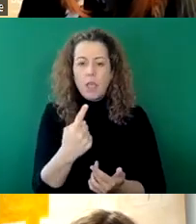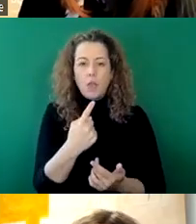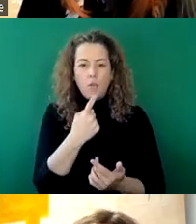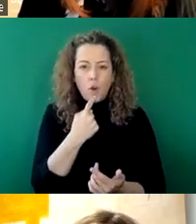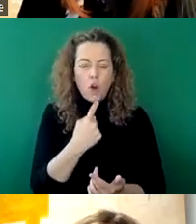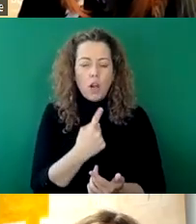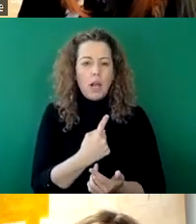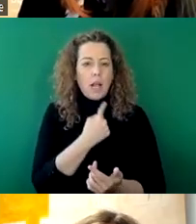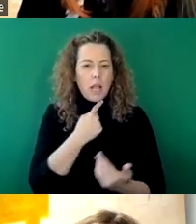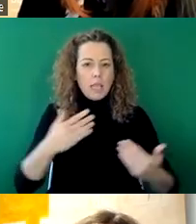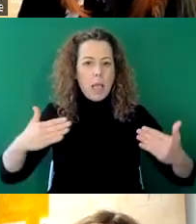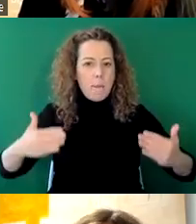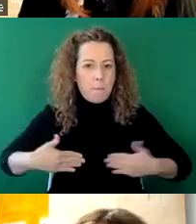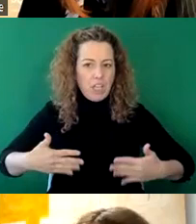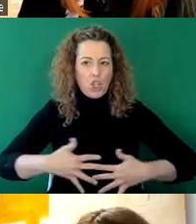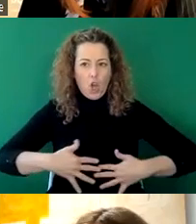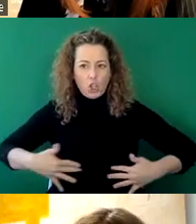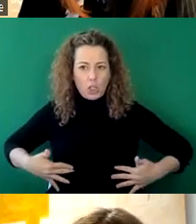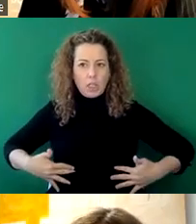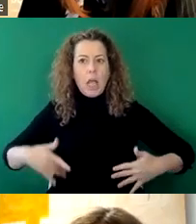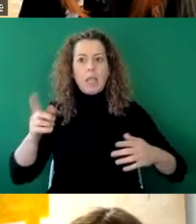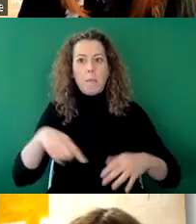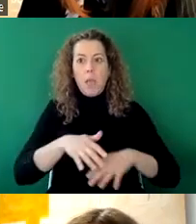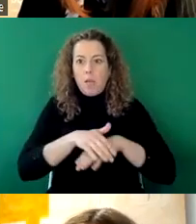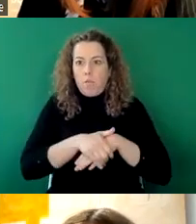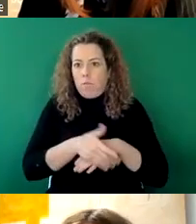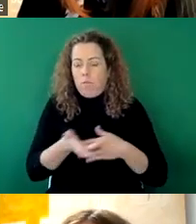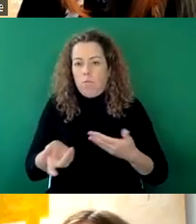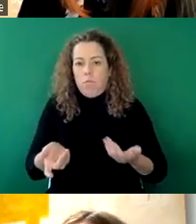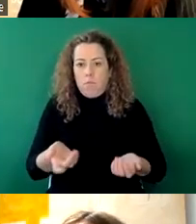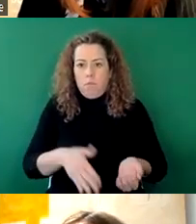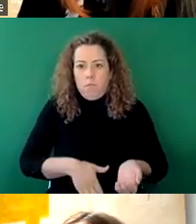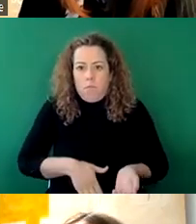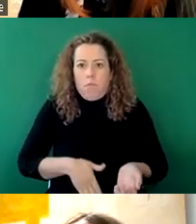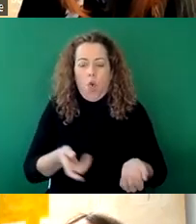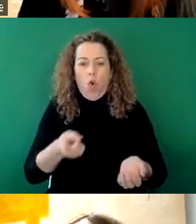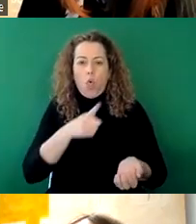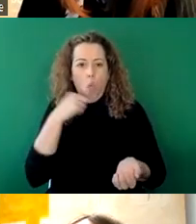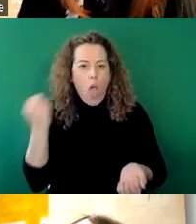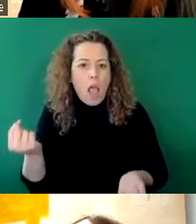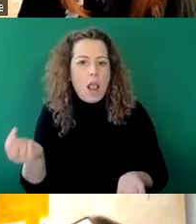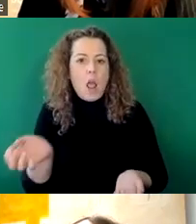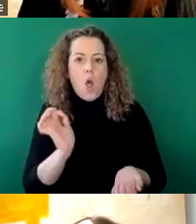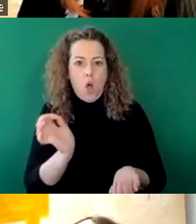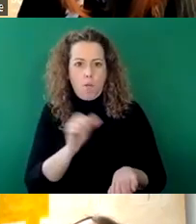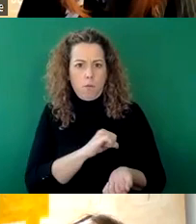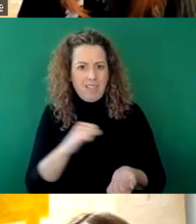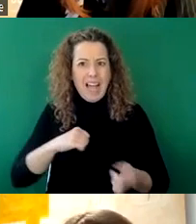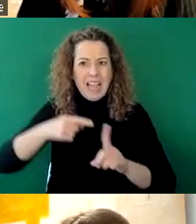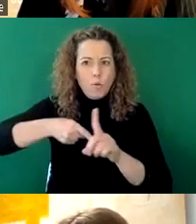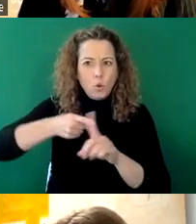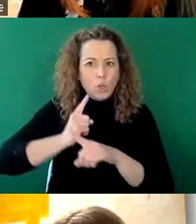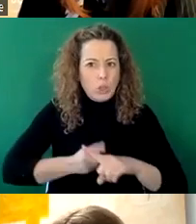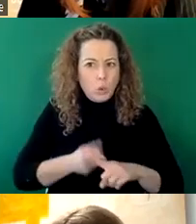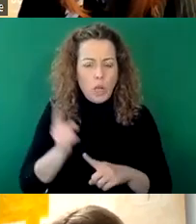también dolor y la entrepierna, evidentemente por una cuestión de dolor o incluso por una cuestión de posible abuso sexual,